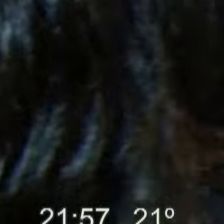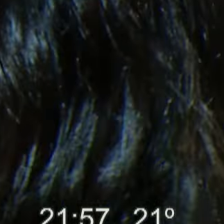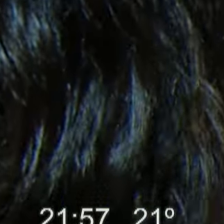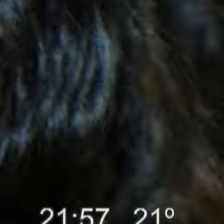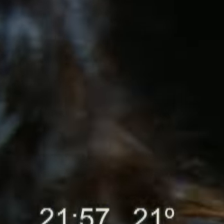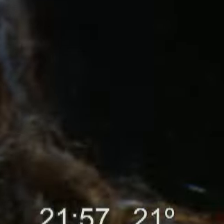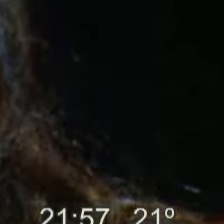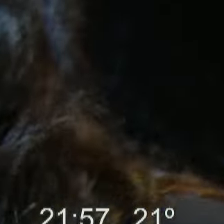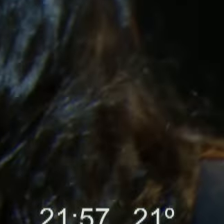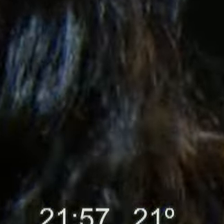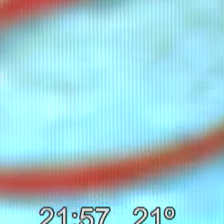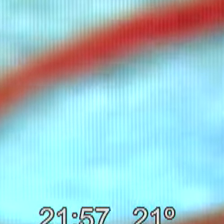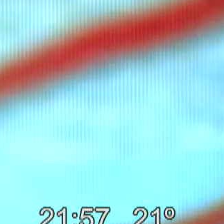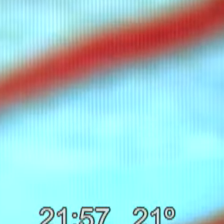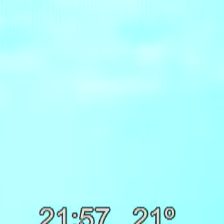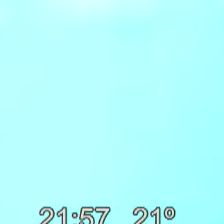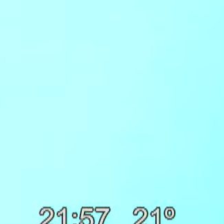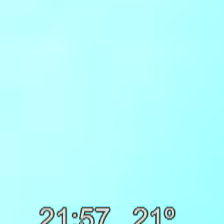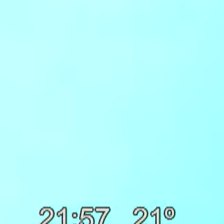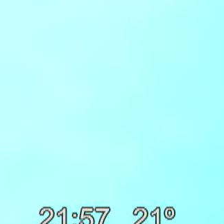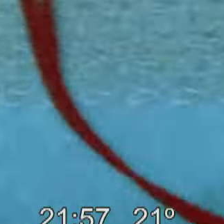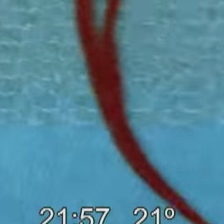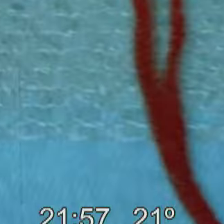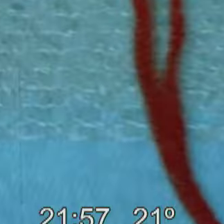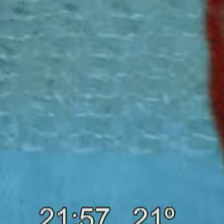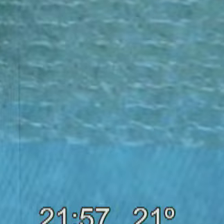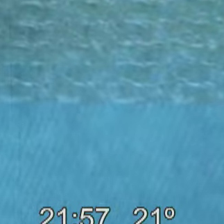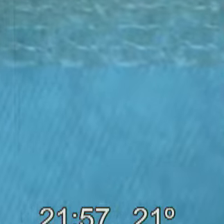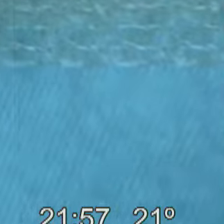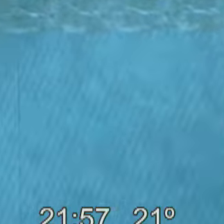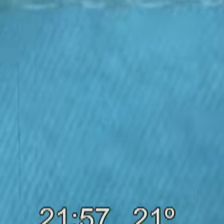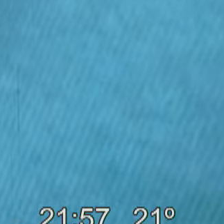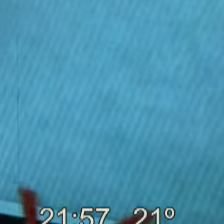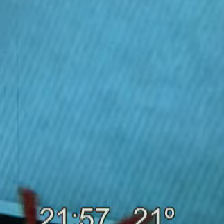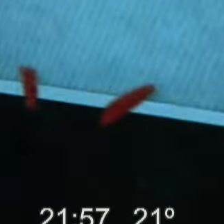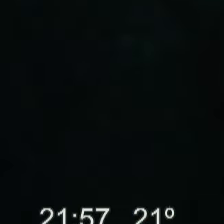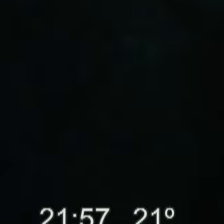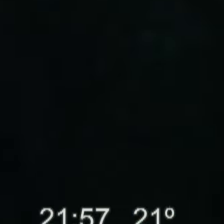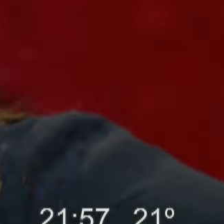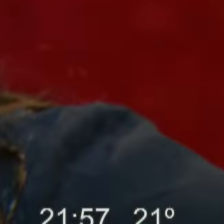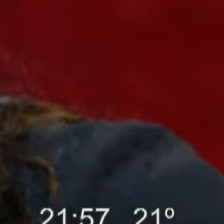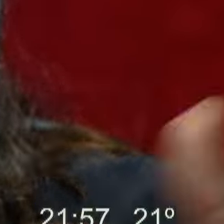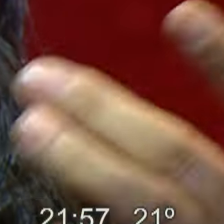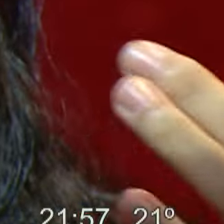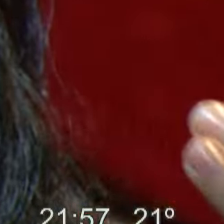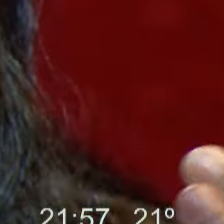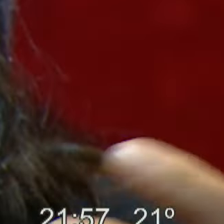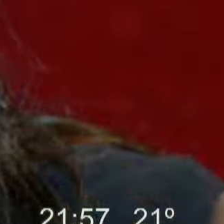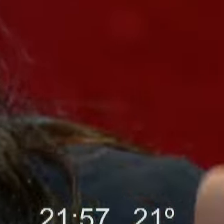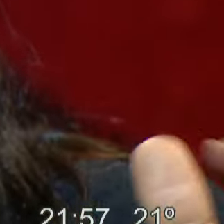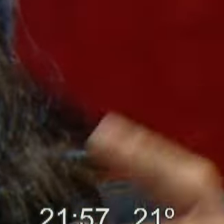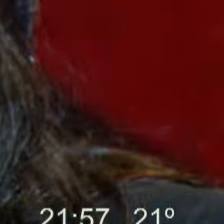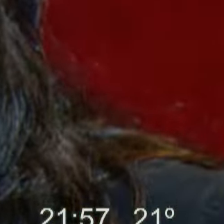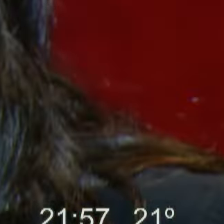palabras repetidas, hay teoría, palabras sabias, palabras trabajadas, palabras que se vuelven melodía, ritmo,